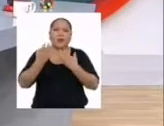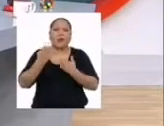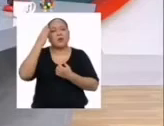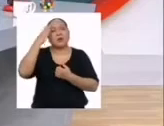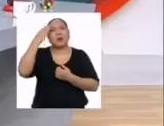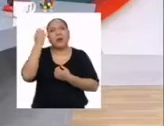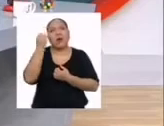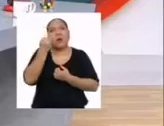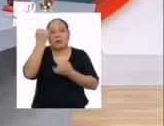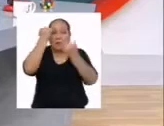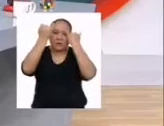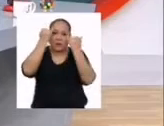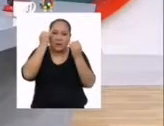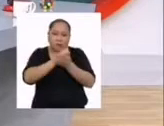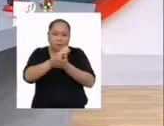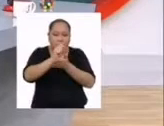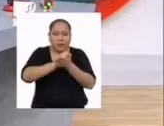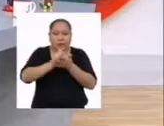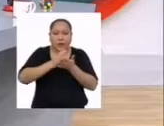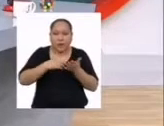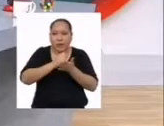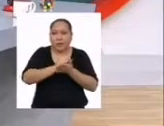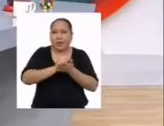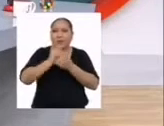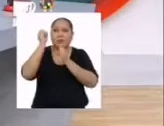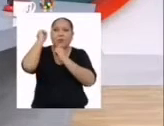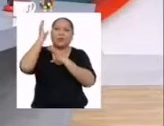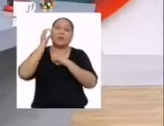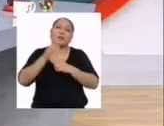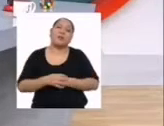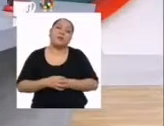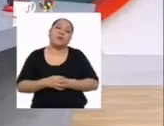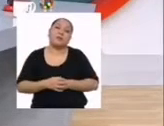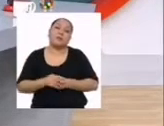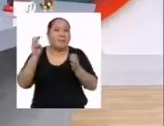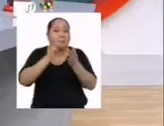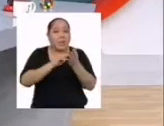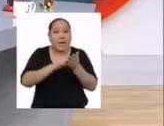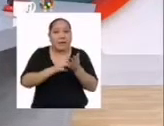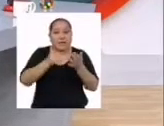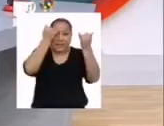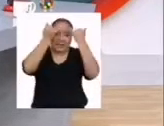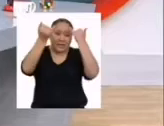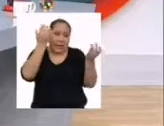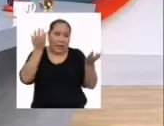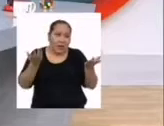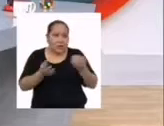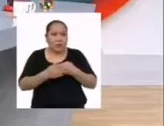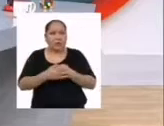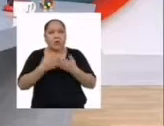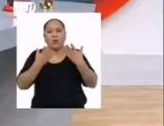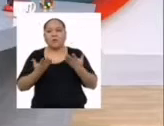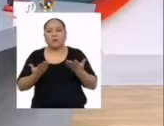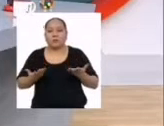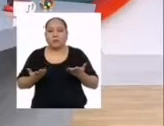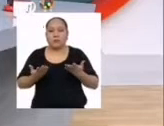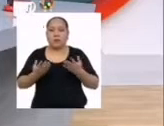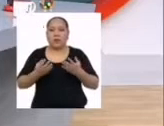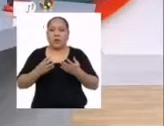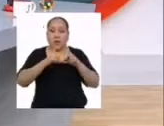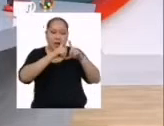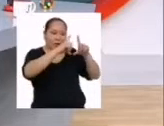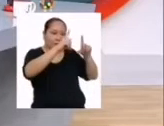algunas ideas para redactar mi texto expositivo, sobre todo ideas de recursos para la parte del cuerpo del